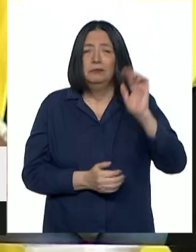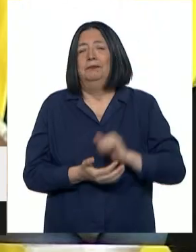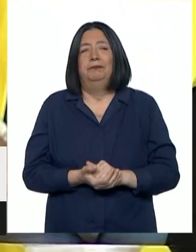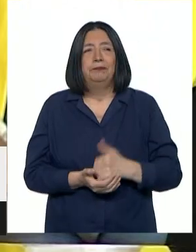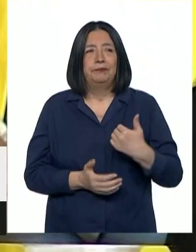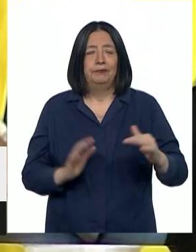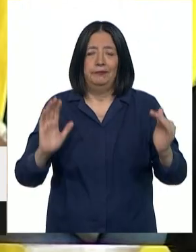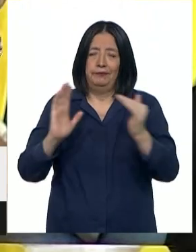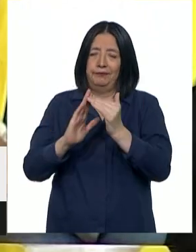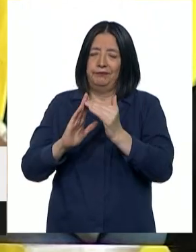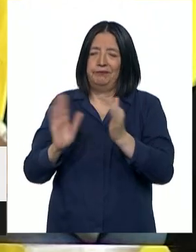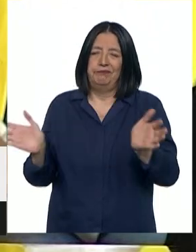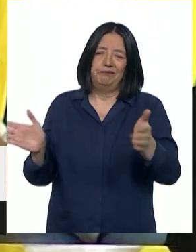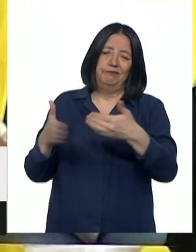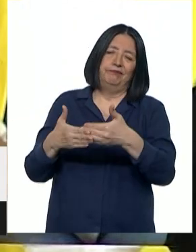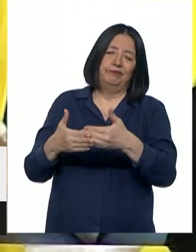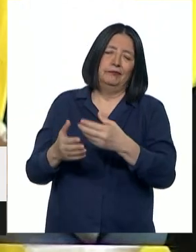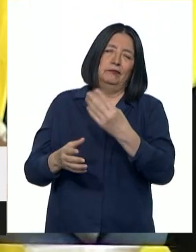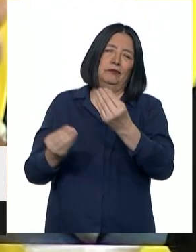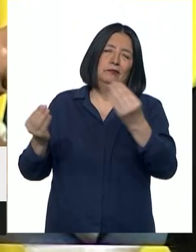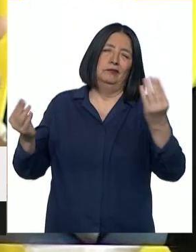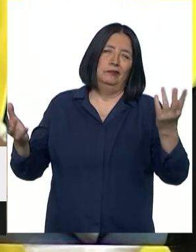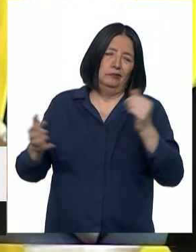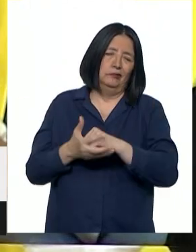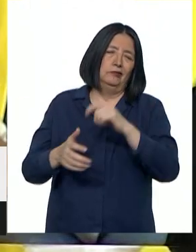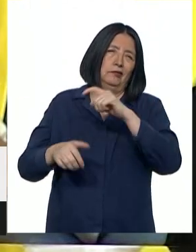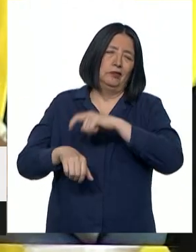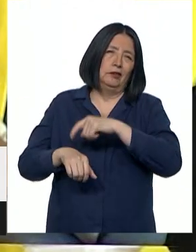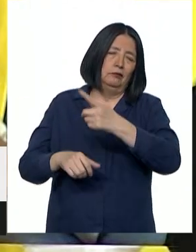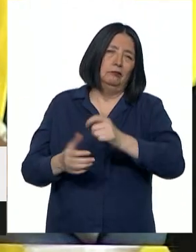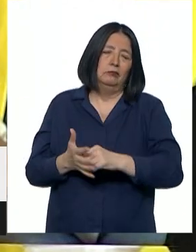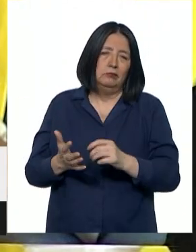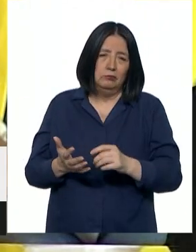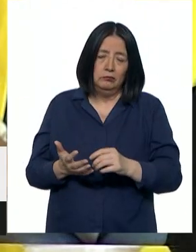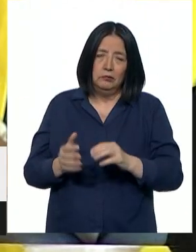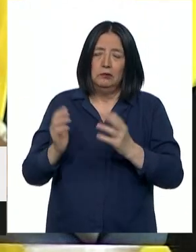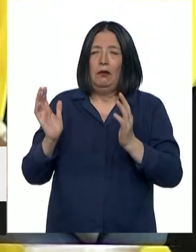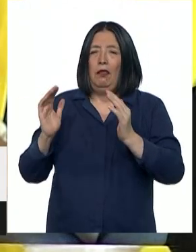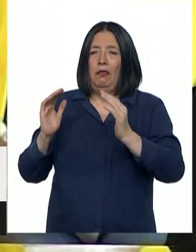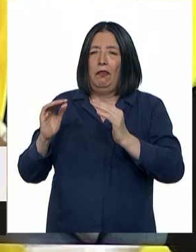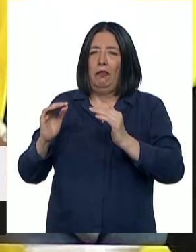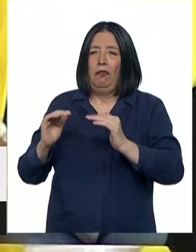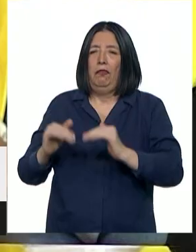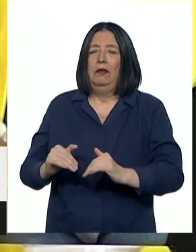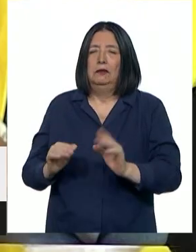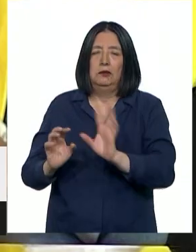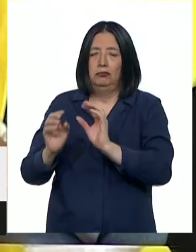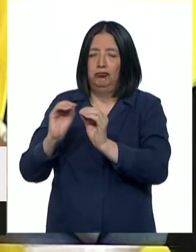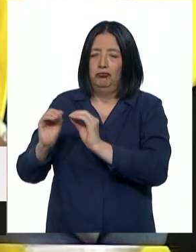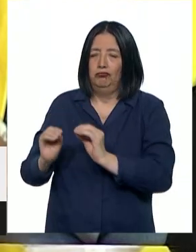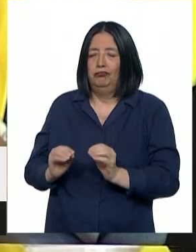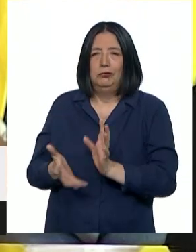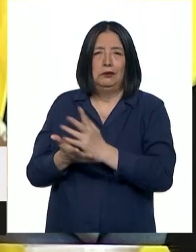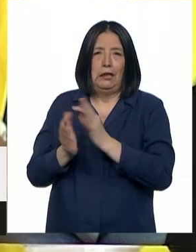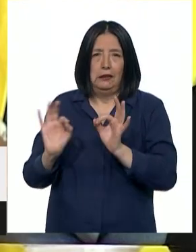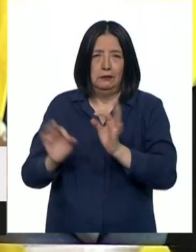una casa cerrada por tanto tiempo se cae si es que no se le da mantenimiento.